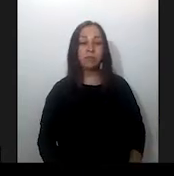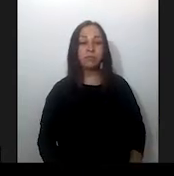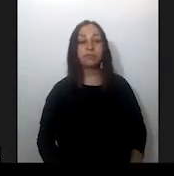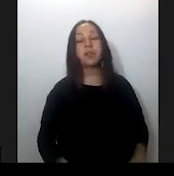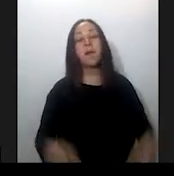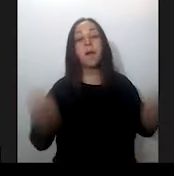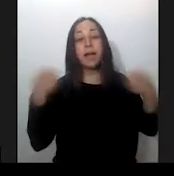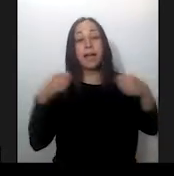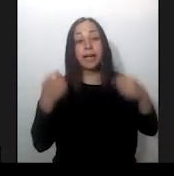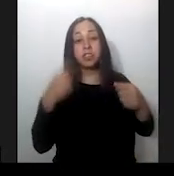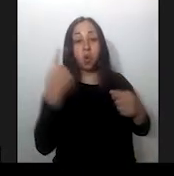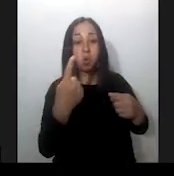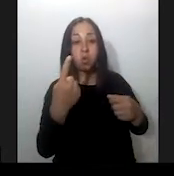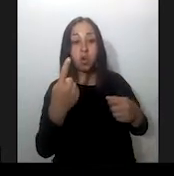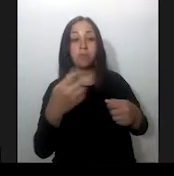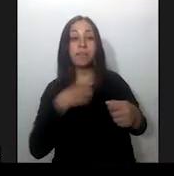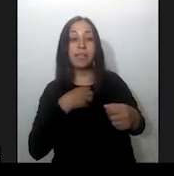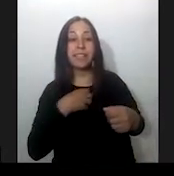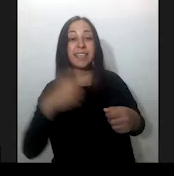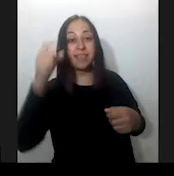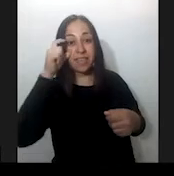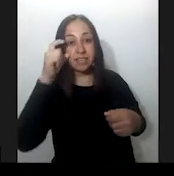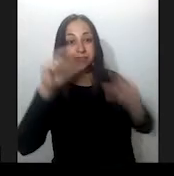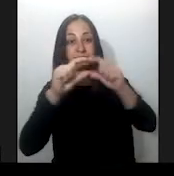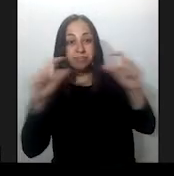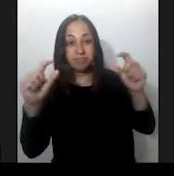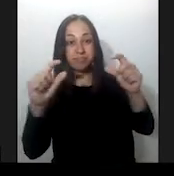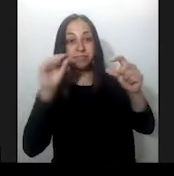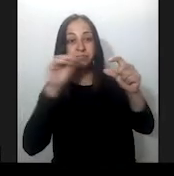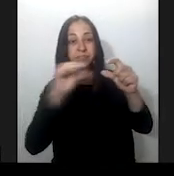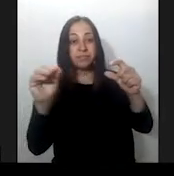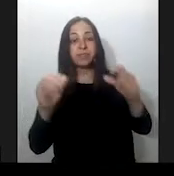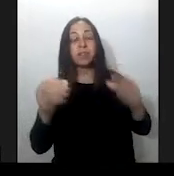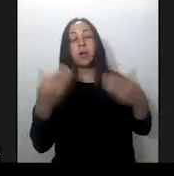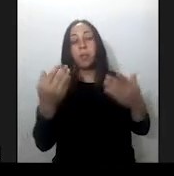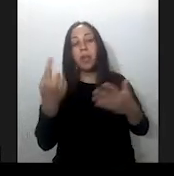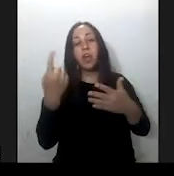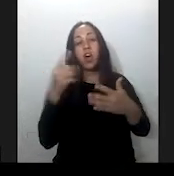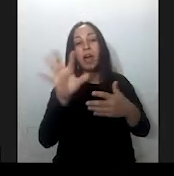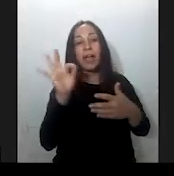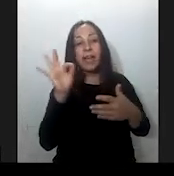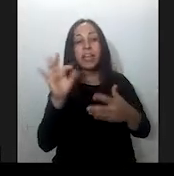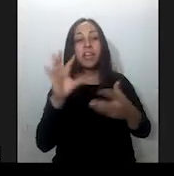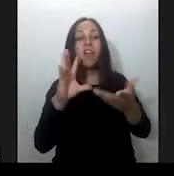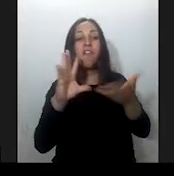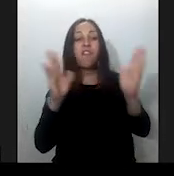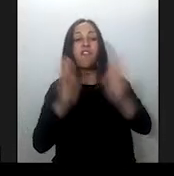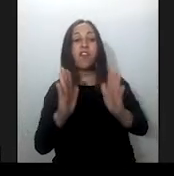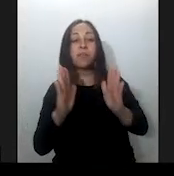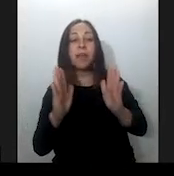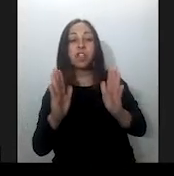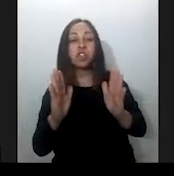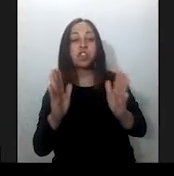Ejercicio 1, clase 10. Noten que puedo elegir diferentes tipos de formatos